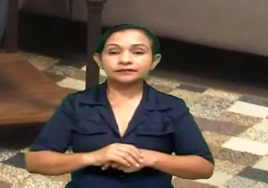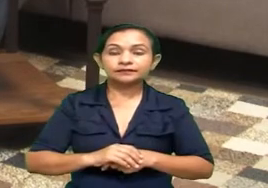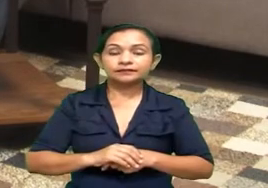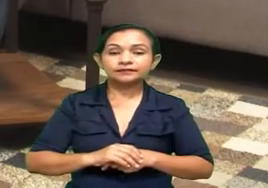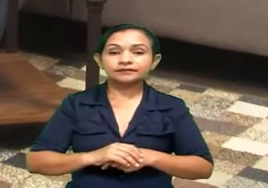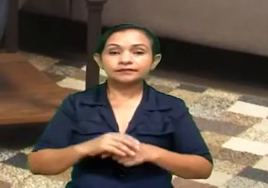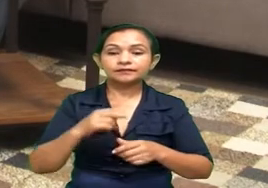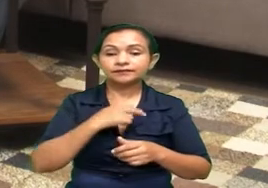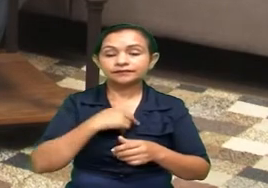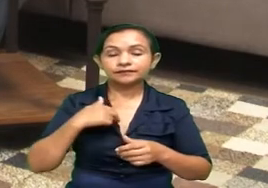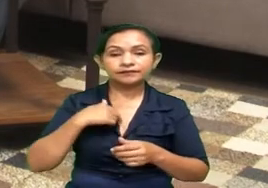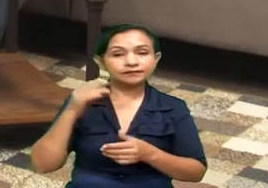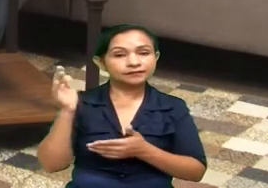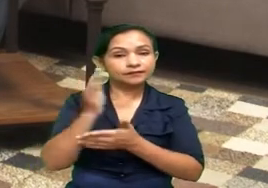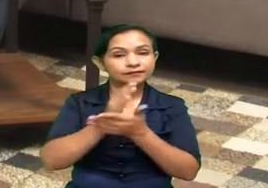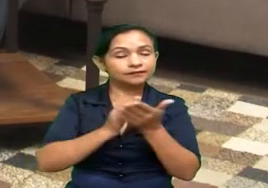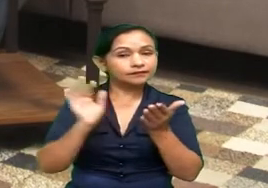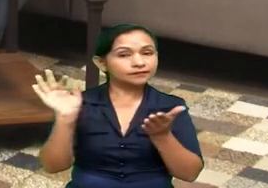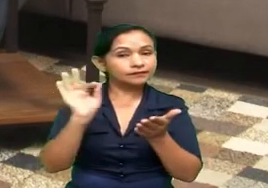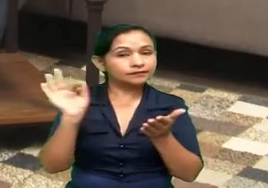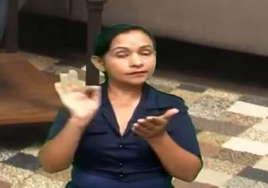de alguna manera fueron